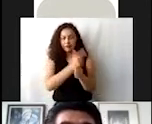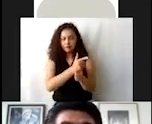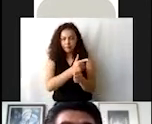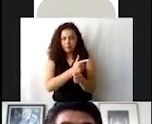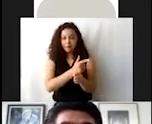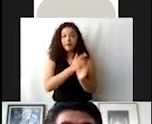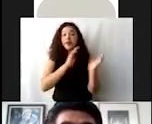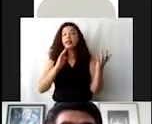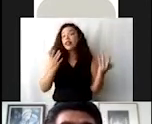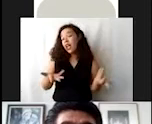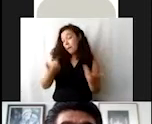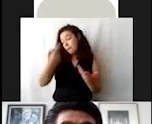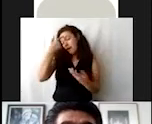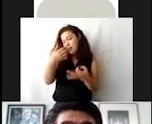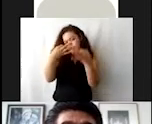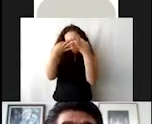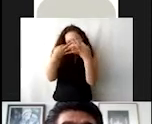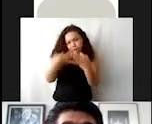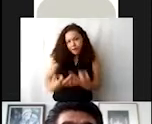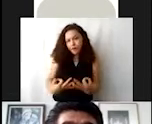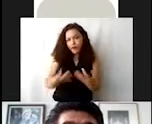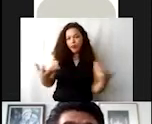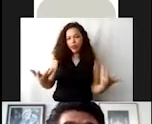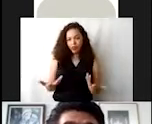dentro de las formalidades,